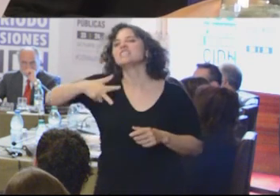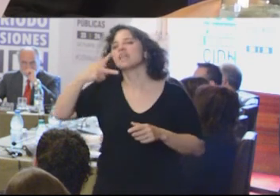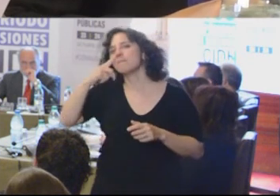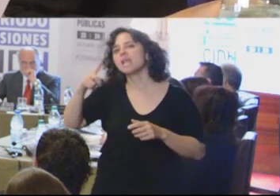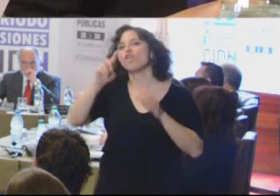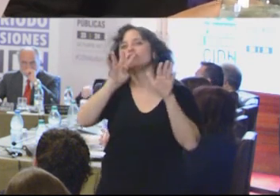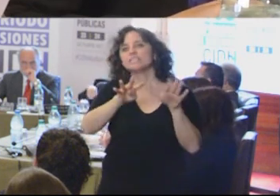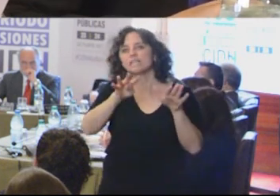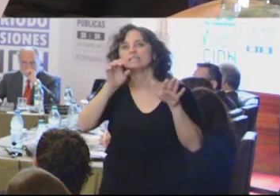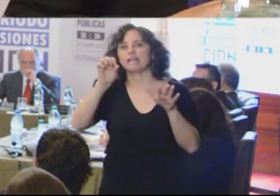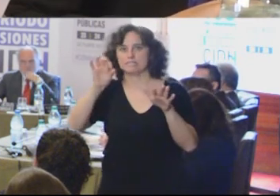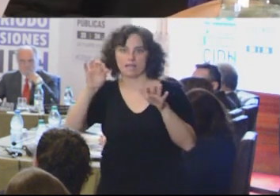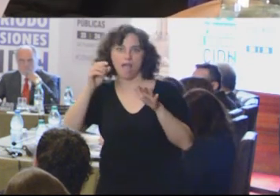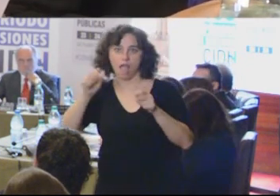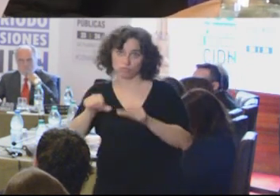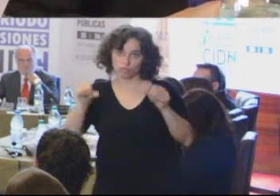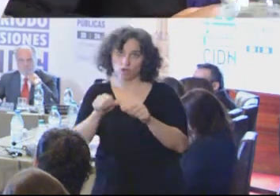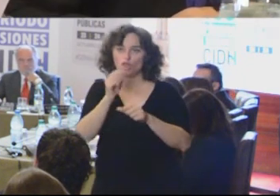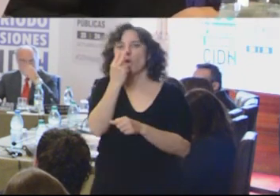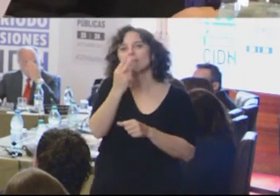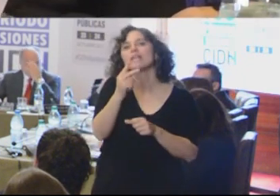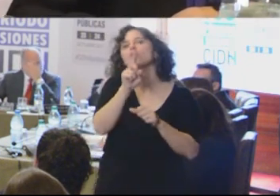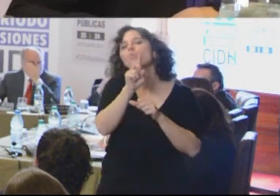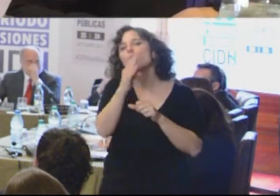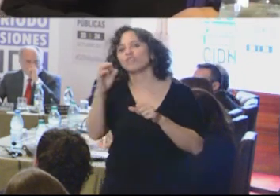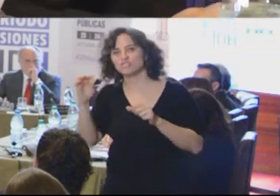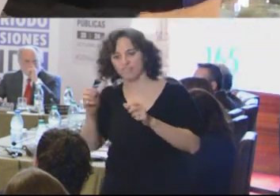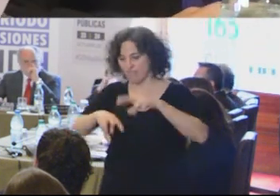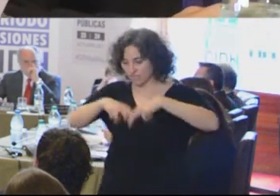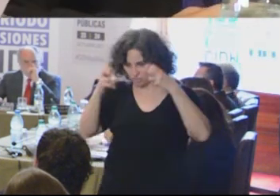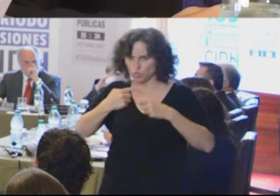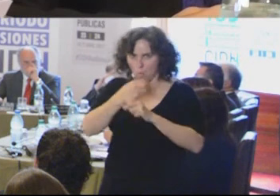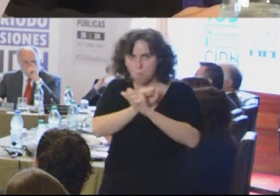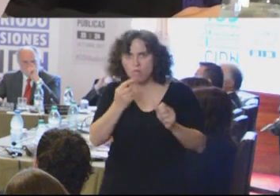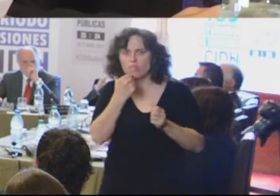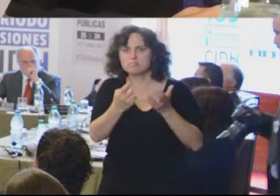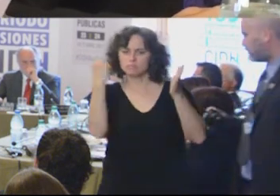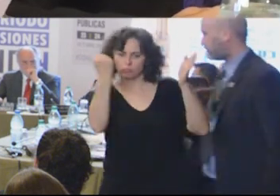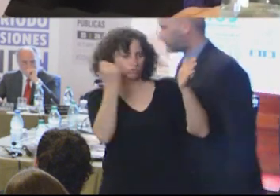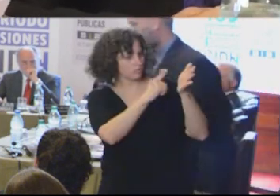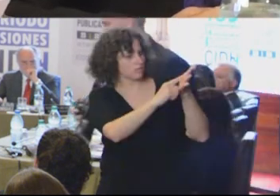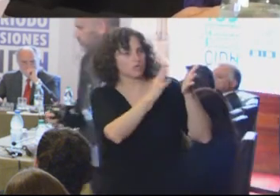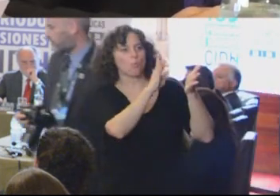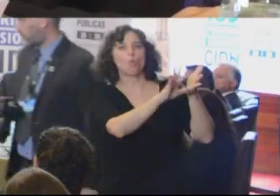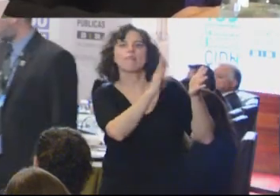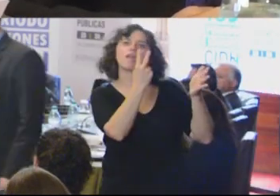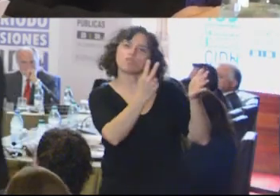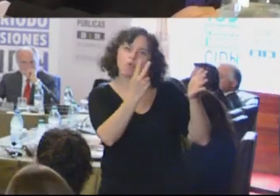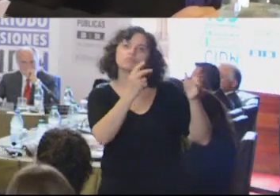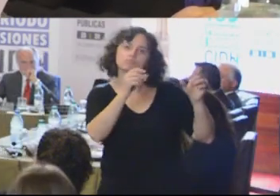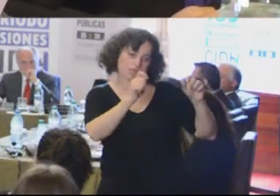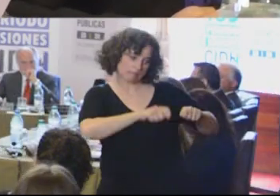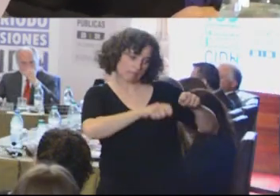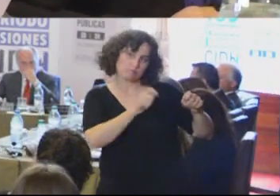actuaciones en dos mil cuatrocientos cuarenta investigaciones de los cuales puedo resaltar 52 sentencias condenatorias